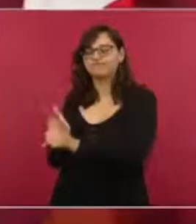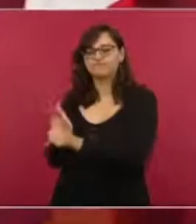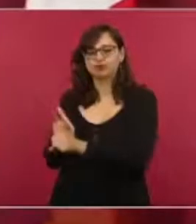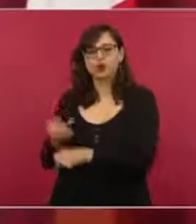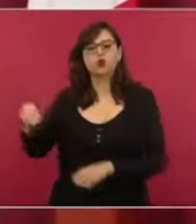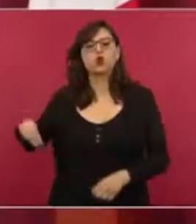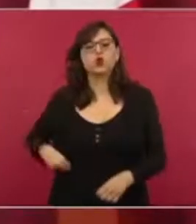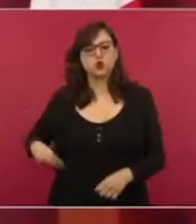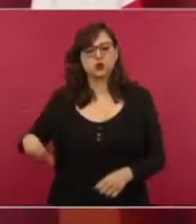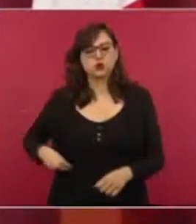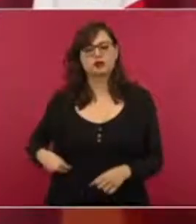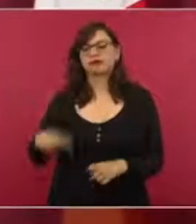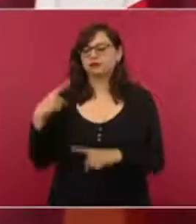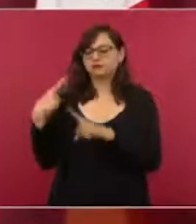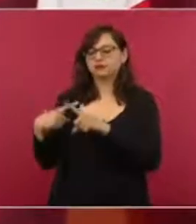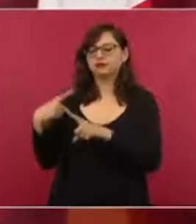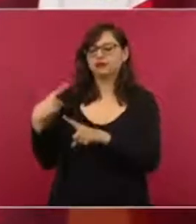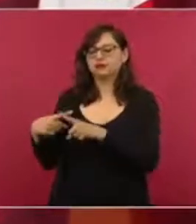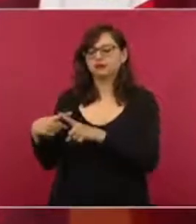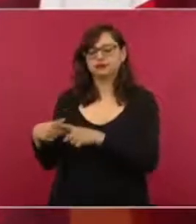Y